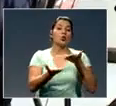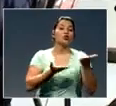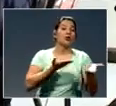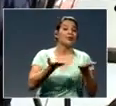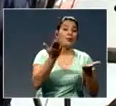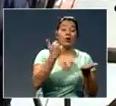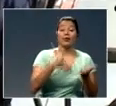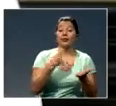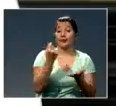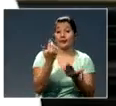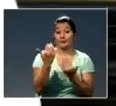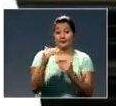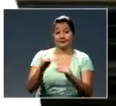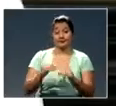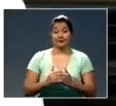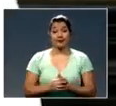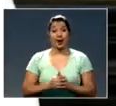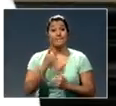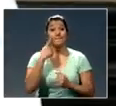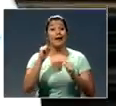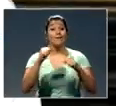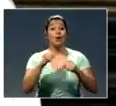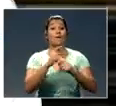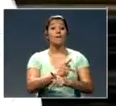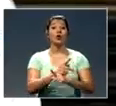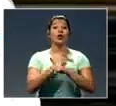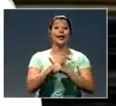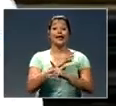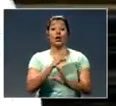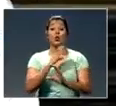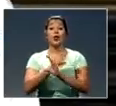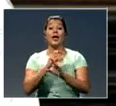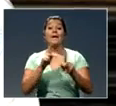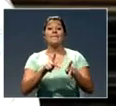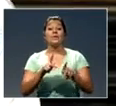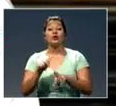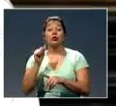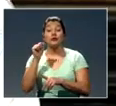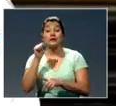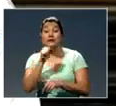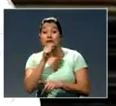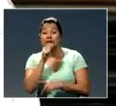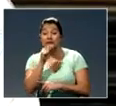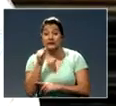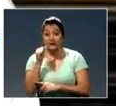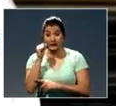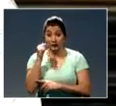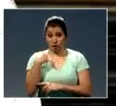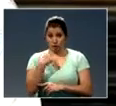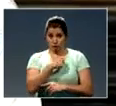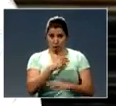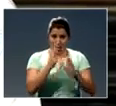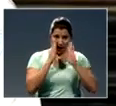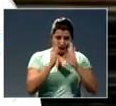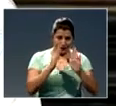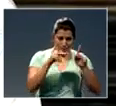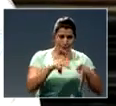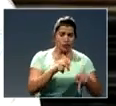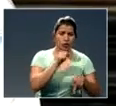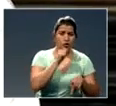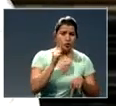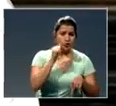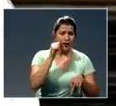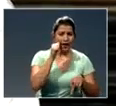limitados. Para la protección y cuidado de los hogares de ancianos, que a su vez atendemos a adultos mayores en el estado